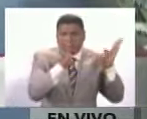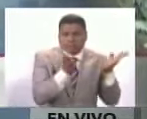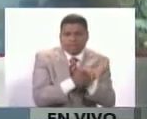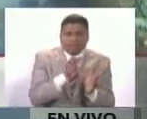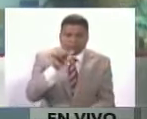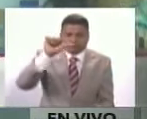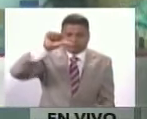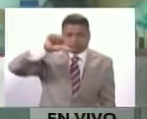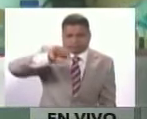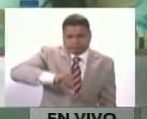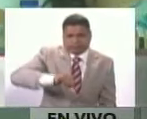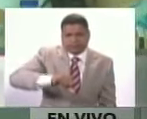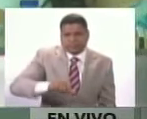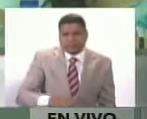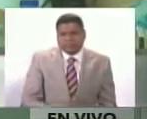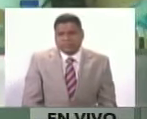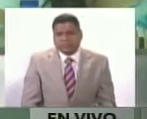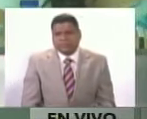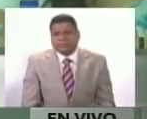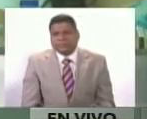haga